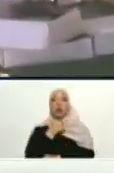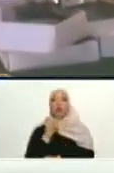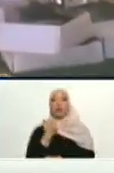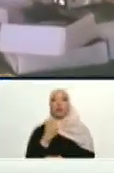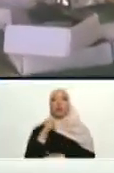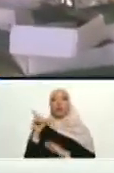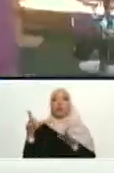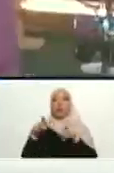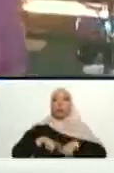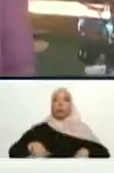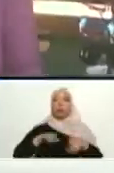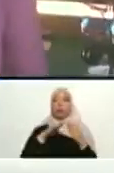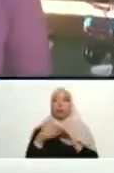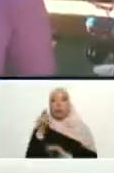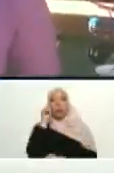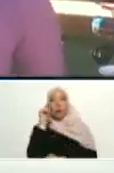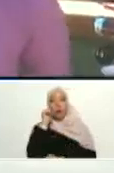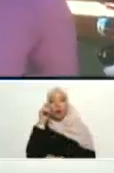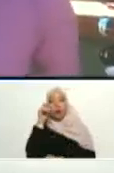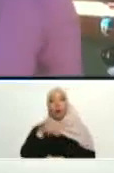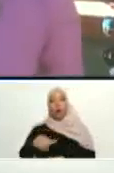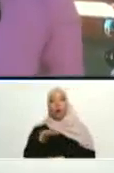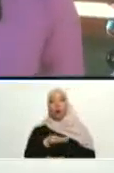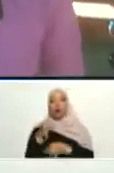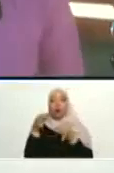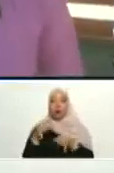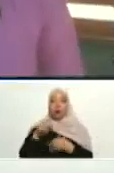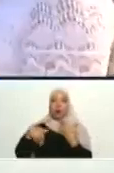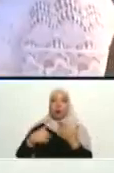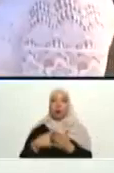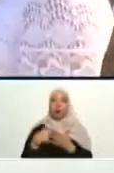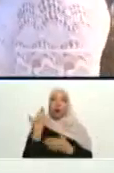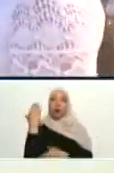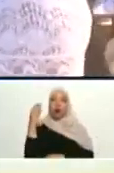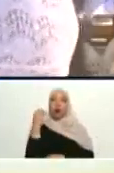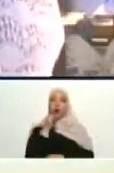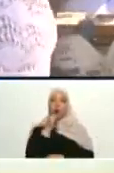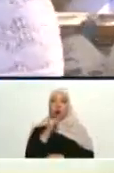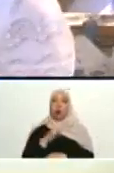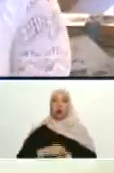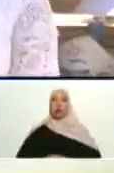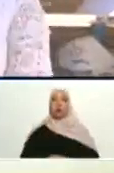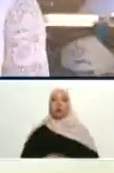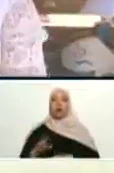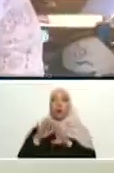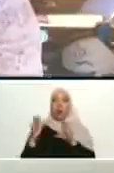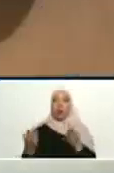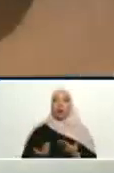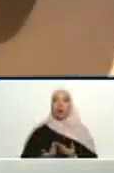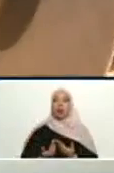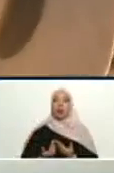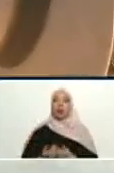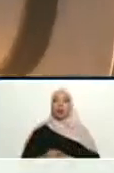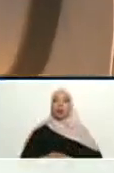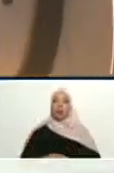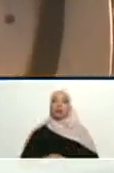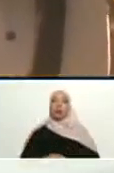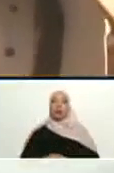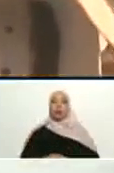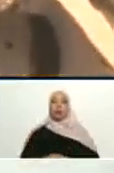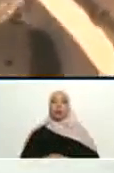de los centros turísticos por excelencia a nivel ecológico del mundo, del Caribe.